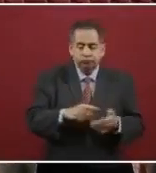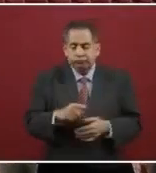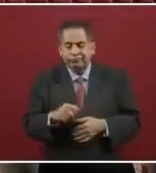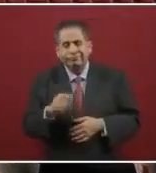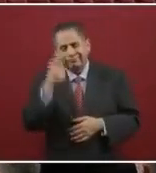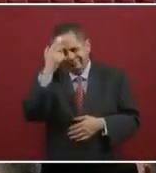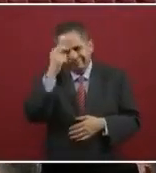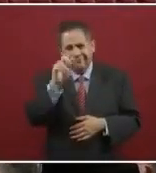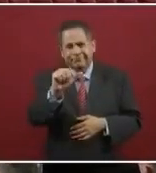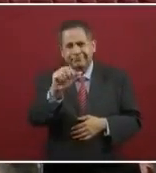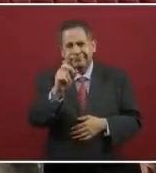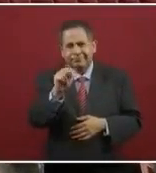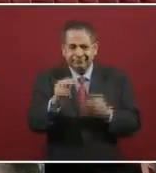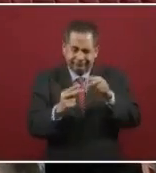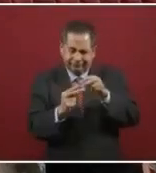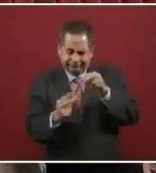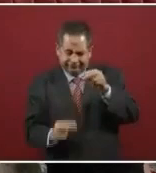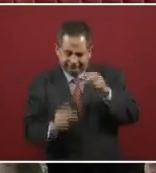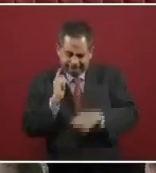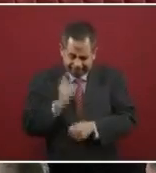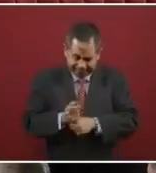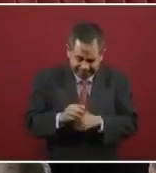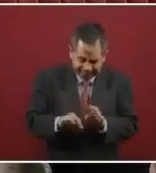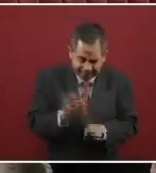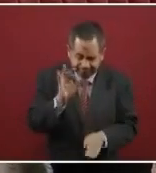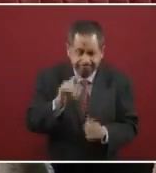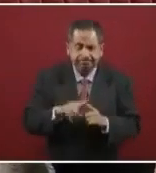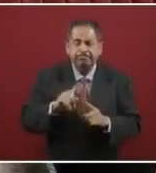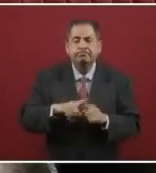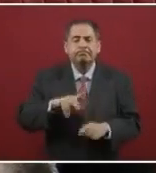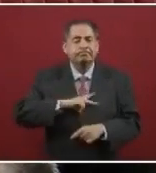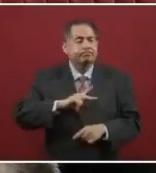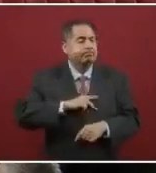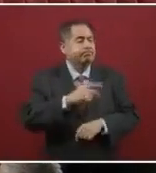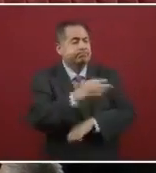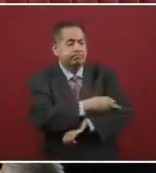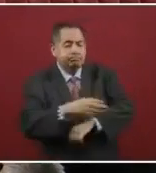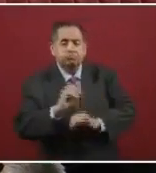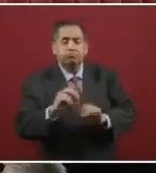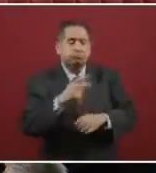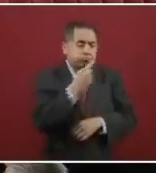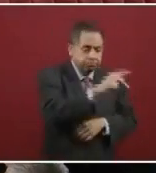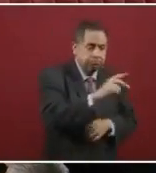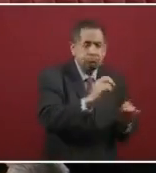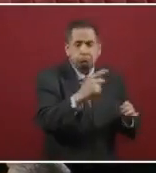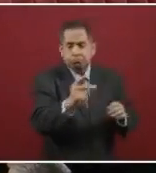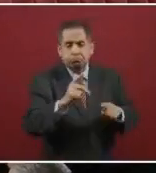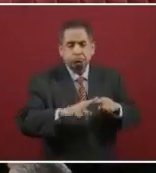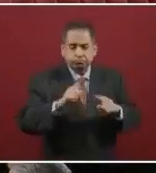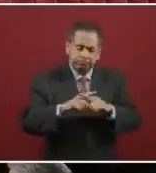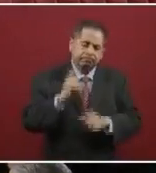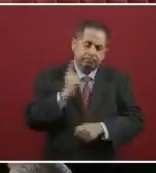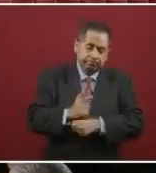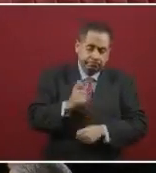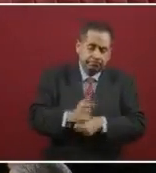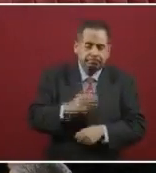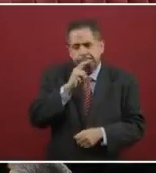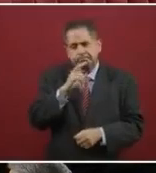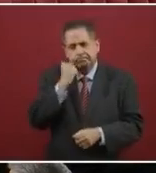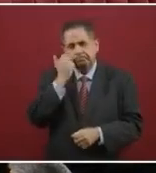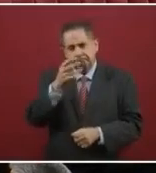ADN. Y un contacto directo y permanente entre nosotros y este comité de familias.